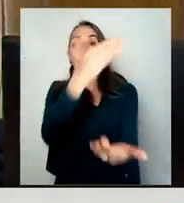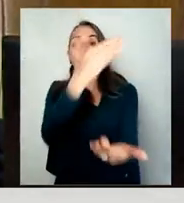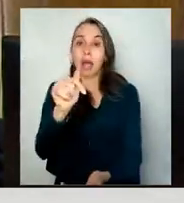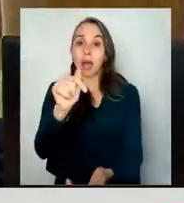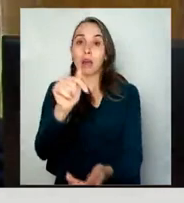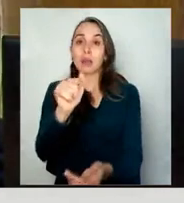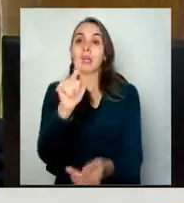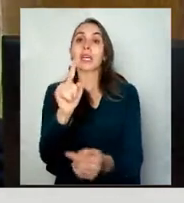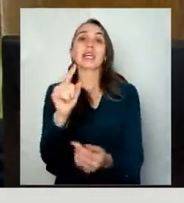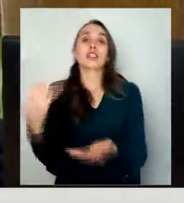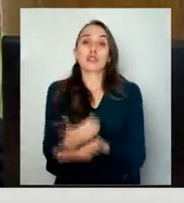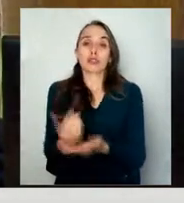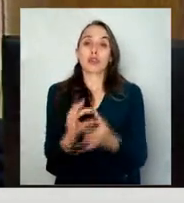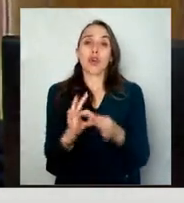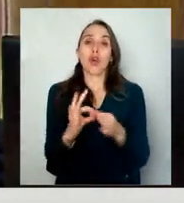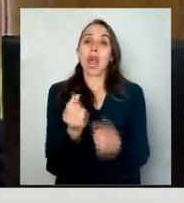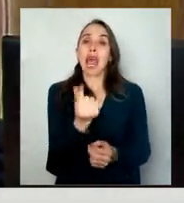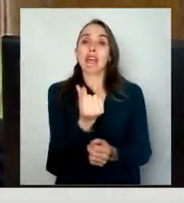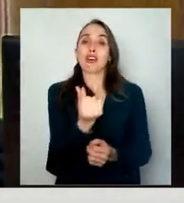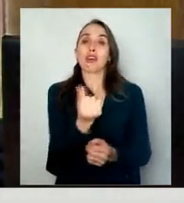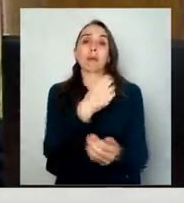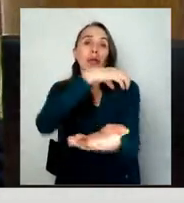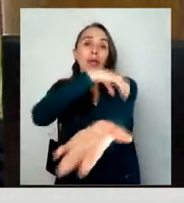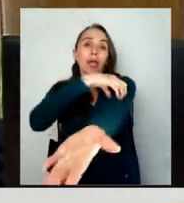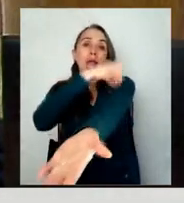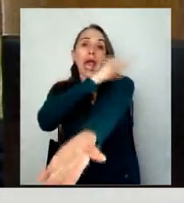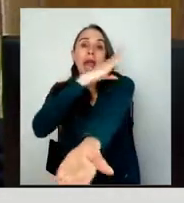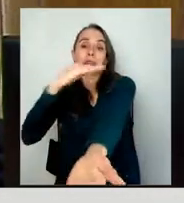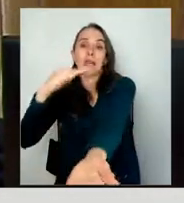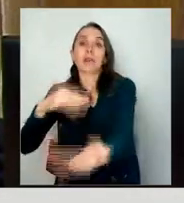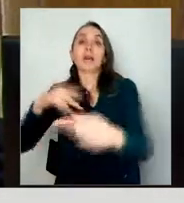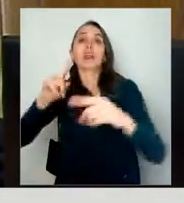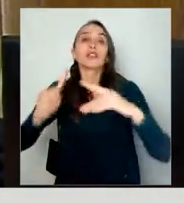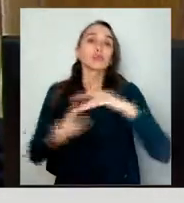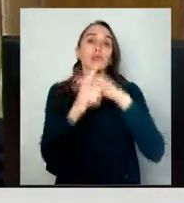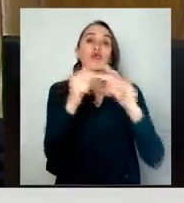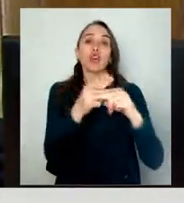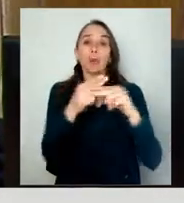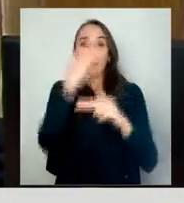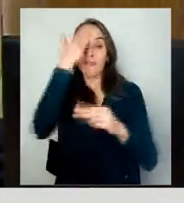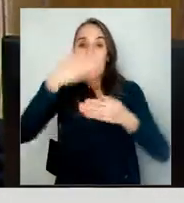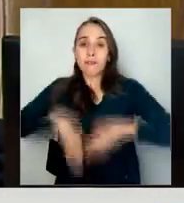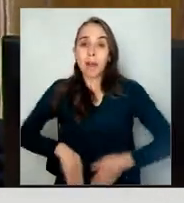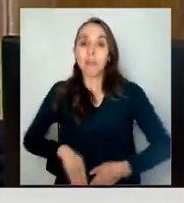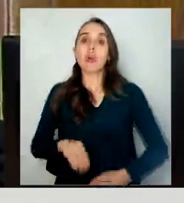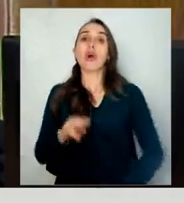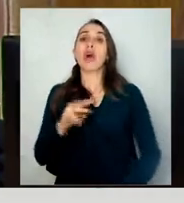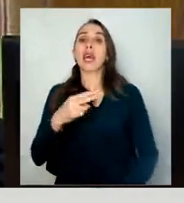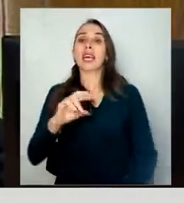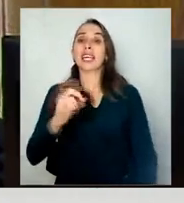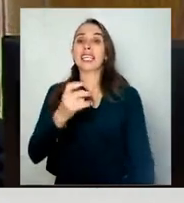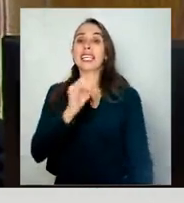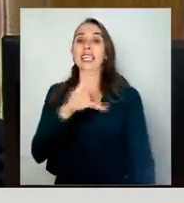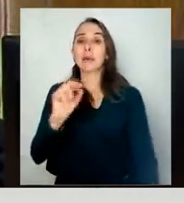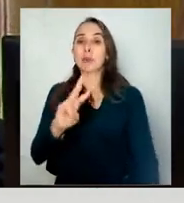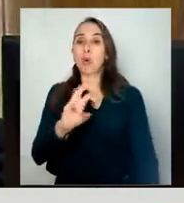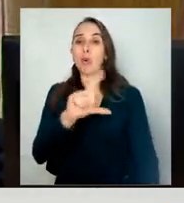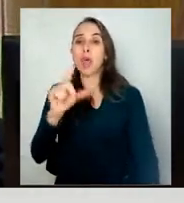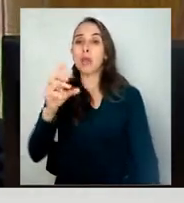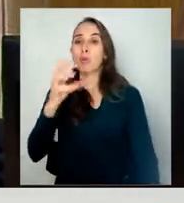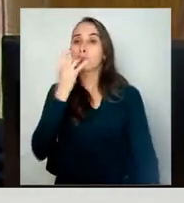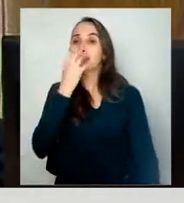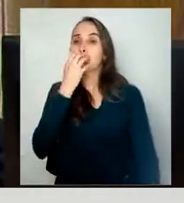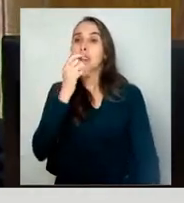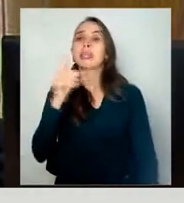económico de la región de atacama de allí nacieron nombres insignes como Guillermo well wray ingeniero y propulsor de la idea o el de Diego